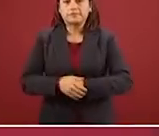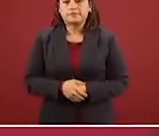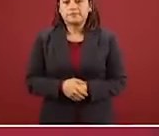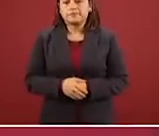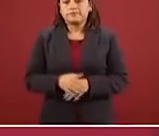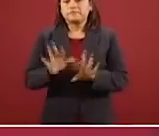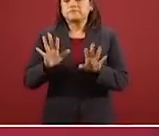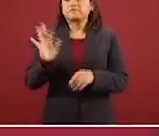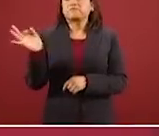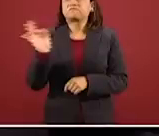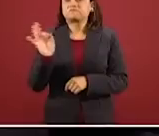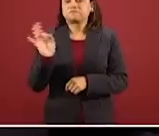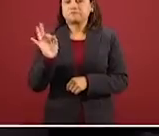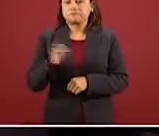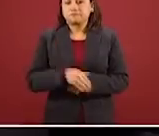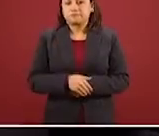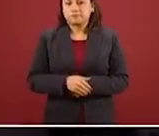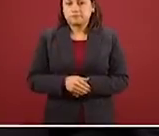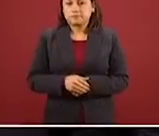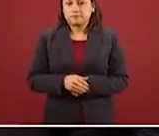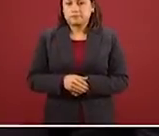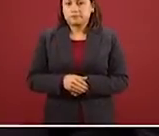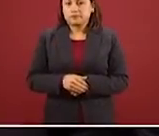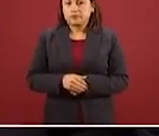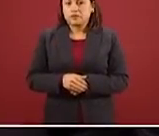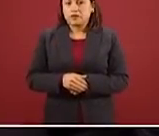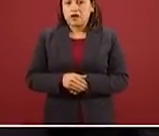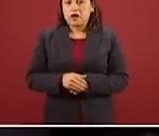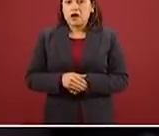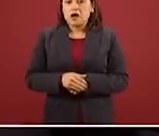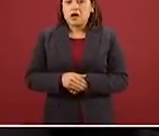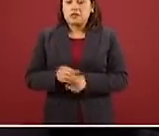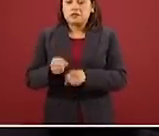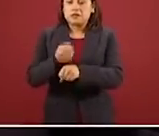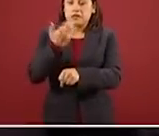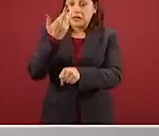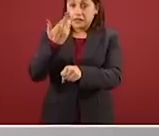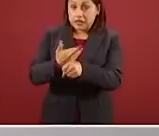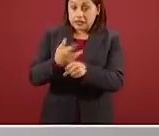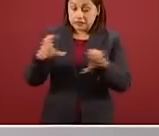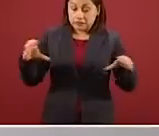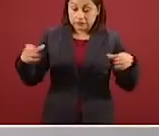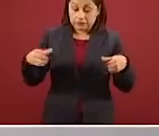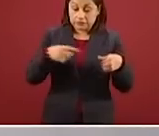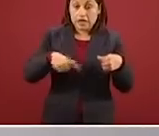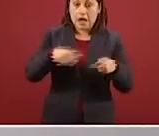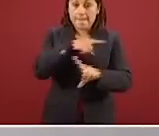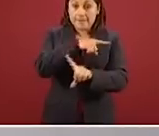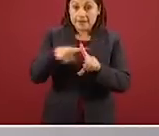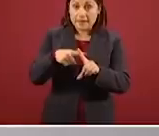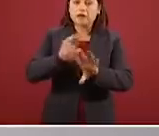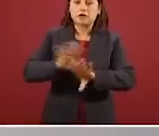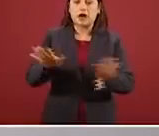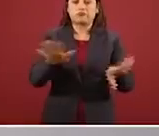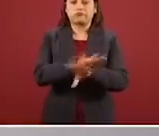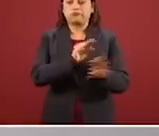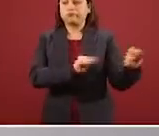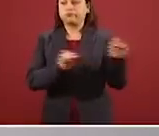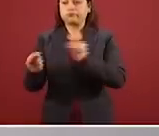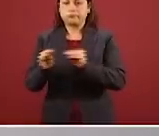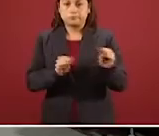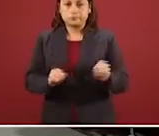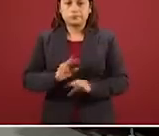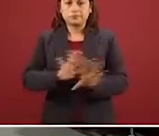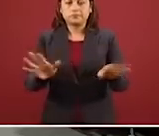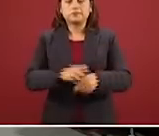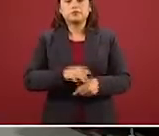más de la mitad de las secretarías. Gracias, presidente. En una segunda pregunta sobre